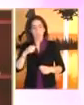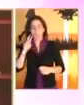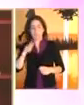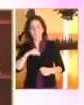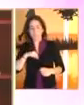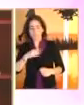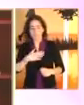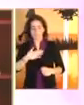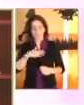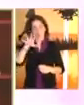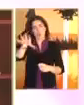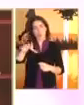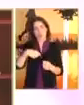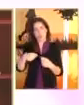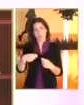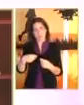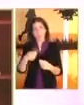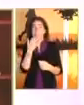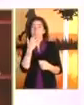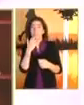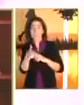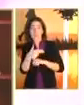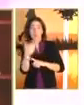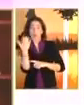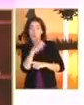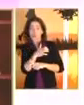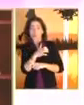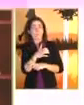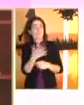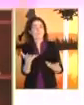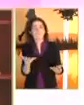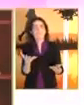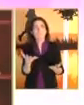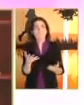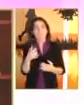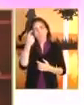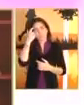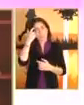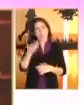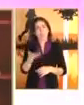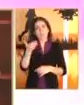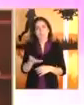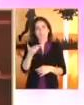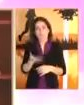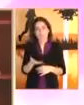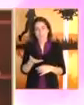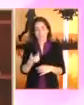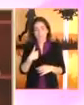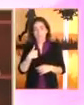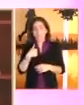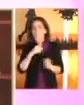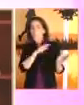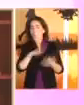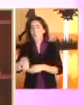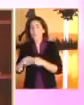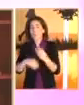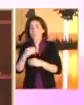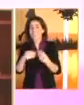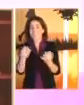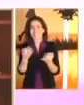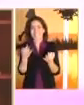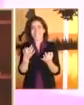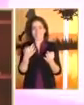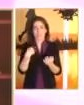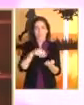cuando compramos pescado congelado, simplemente no. Comprarlo y tener en cuenta que es lo último que debemos realizar cuando hacemos la compra